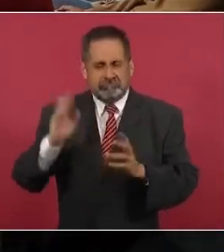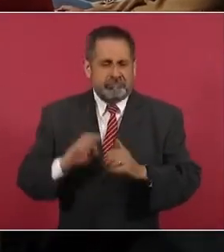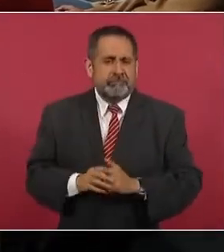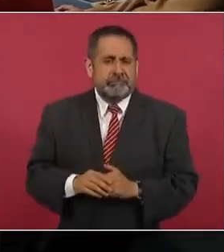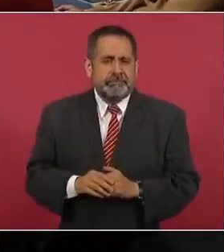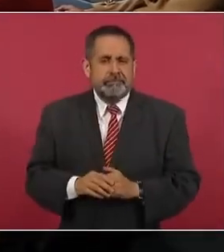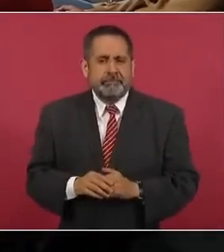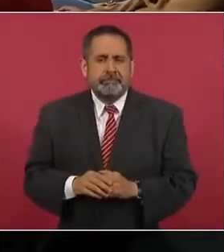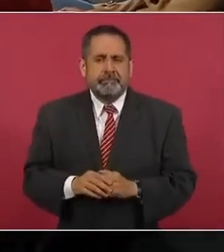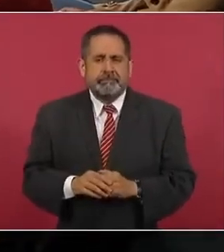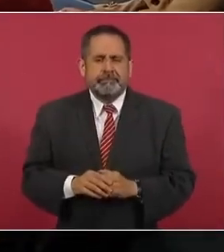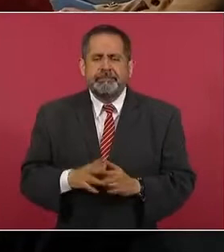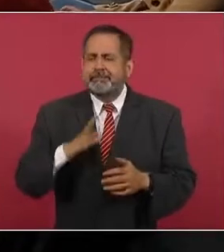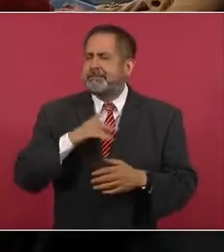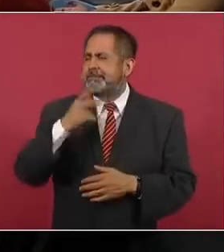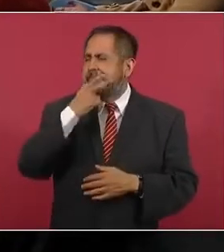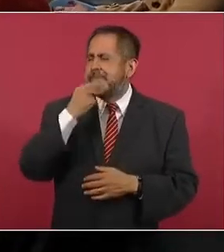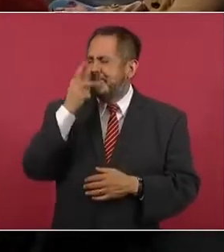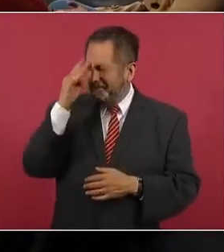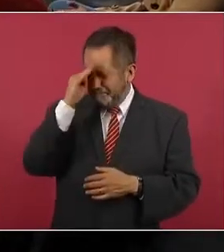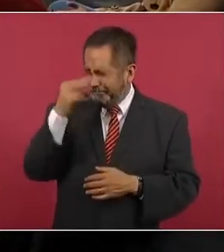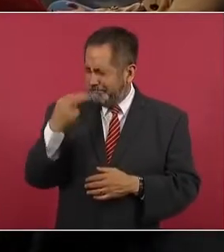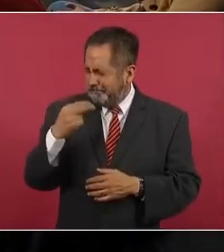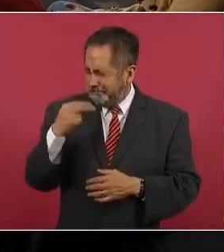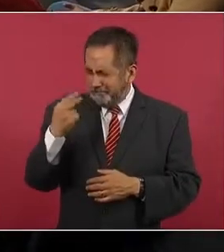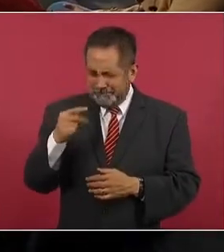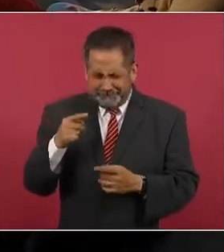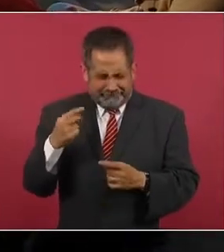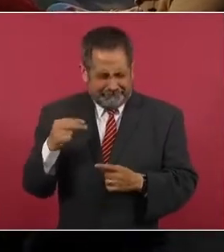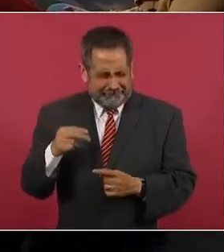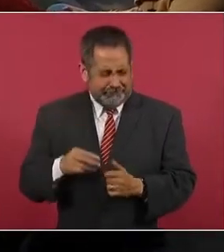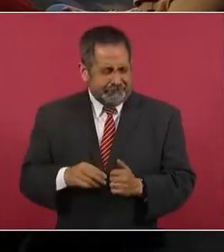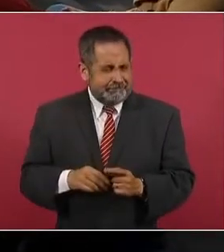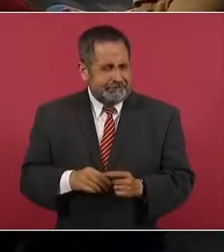Hay un señor que se llama